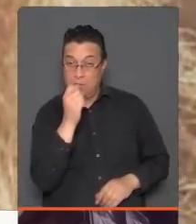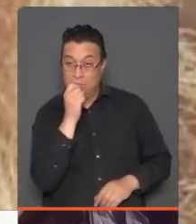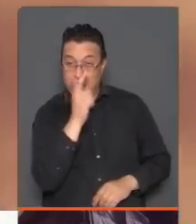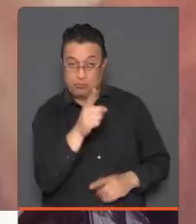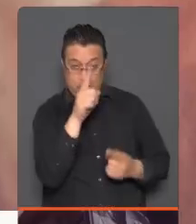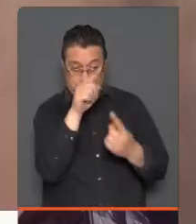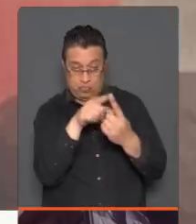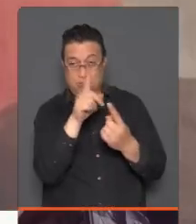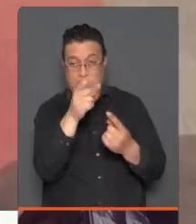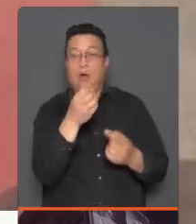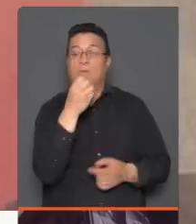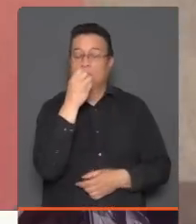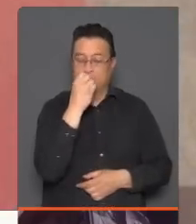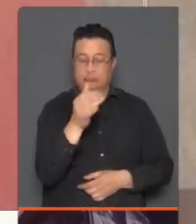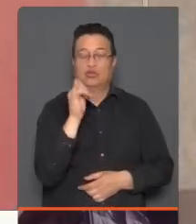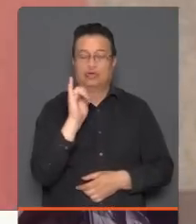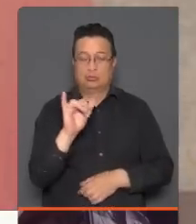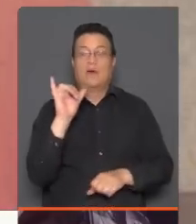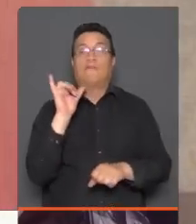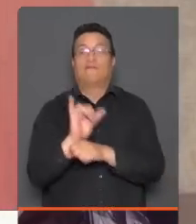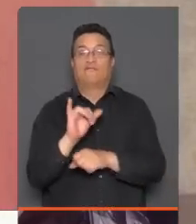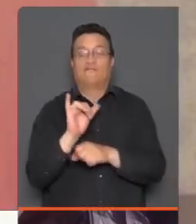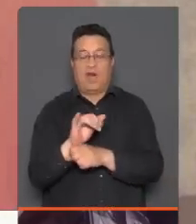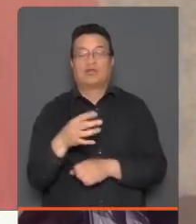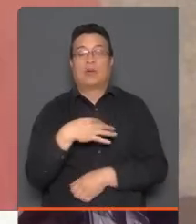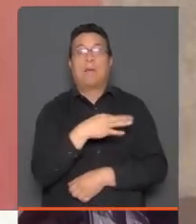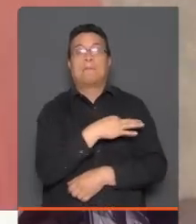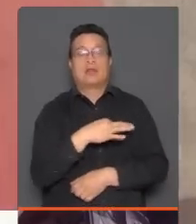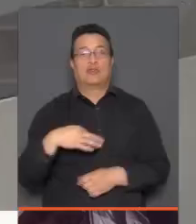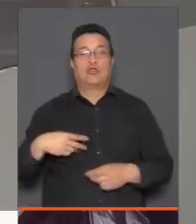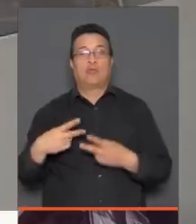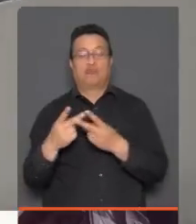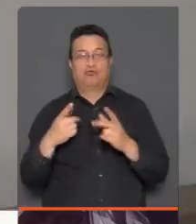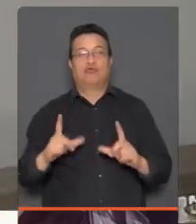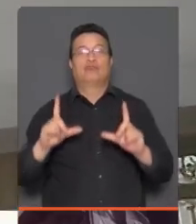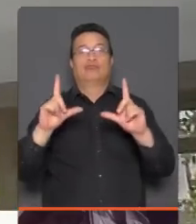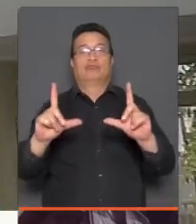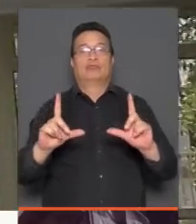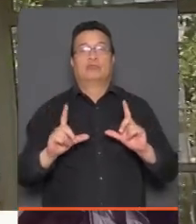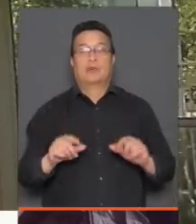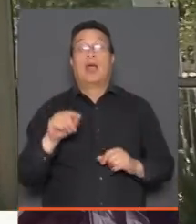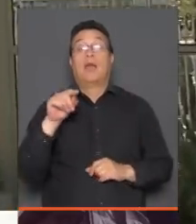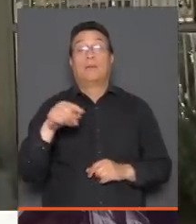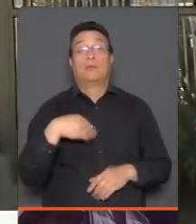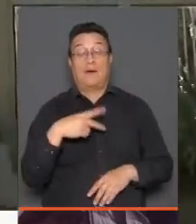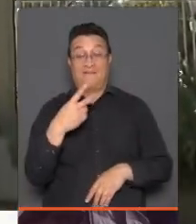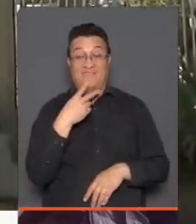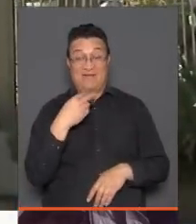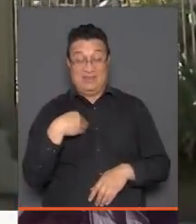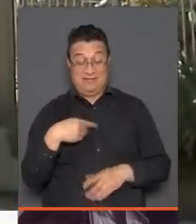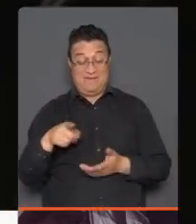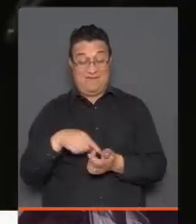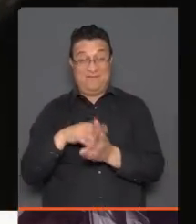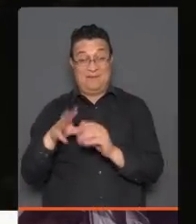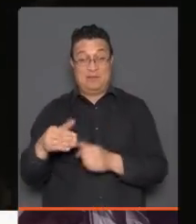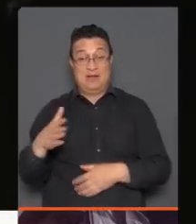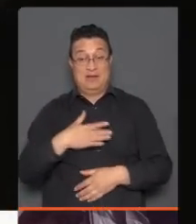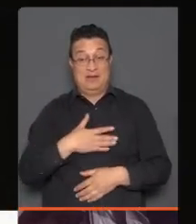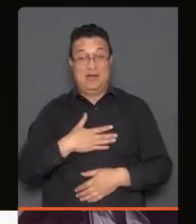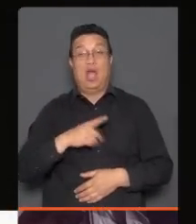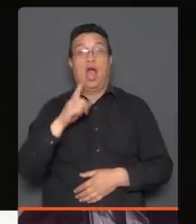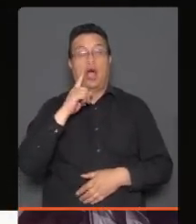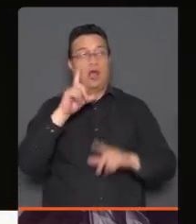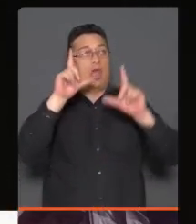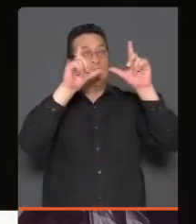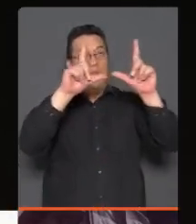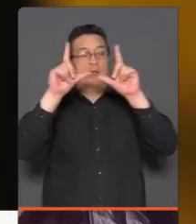precisamente reconoció la falsificación ante el Ministerio Público. En el domicilio en el que vivo junto a mi núcleo familiar existen diplomas de